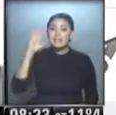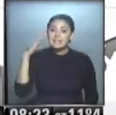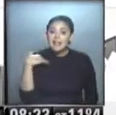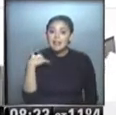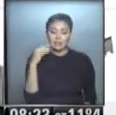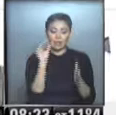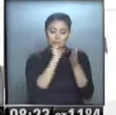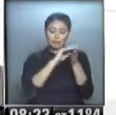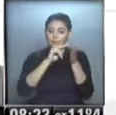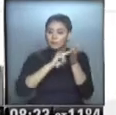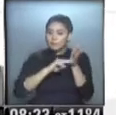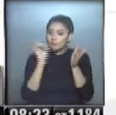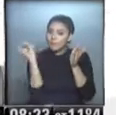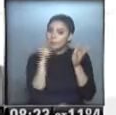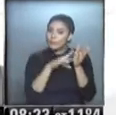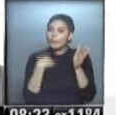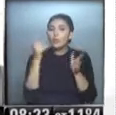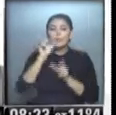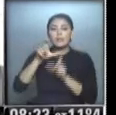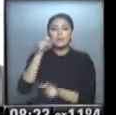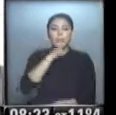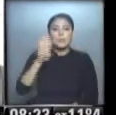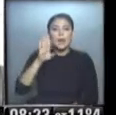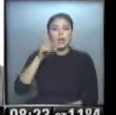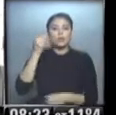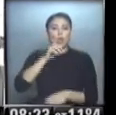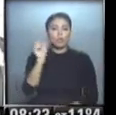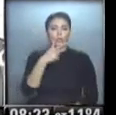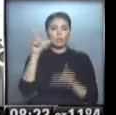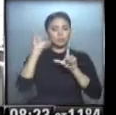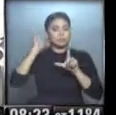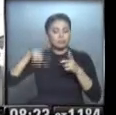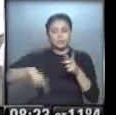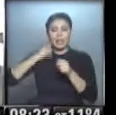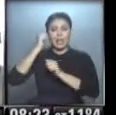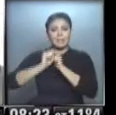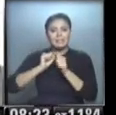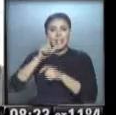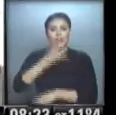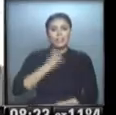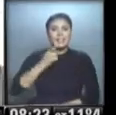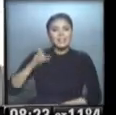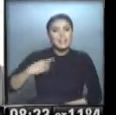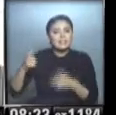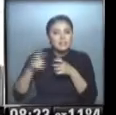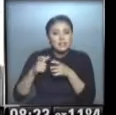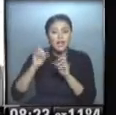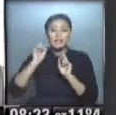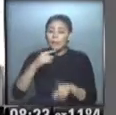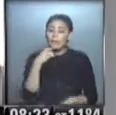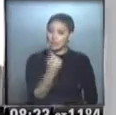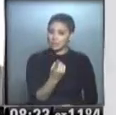citó, sin identificarlos, a banqueros, dueños de medios, gurúes económicos, empresarios, dirigentes sindicales y lo que